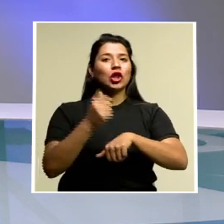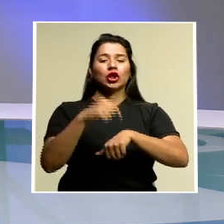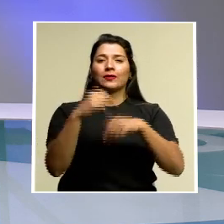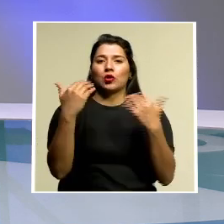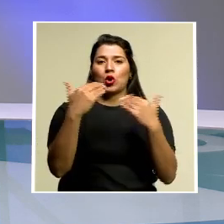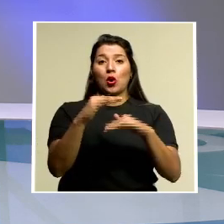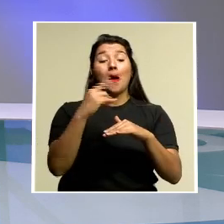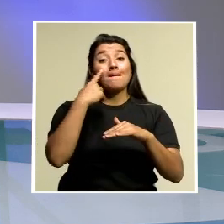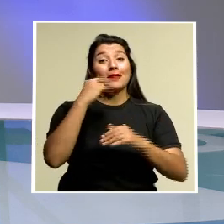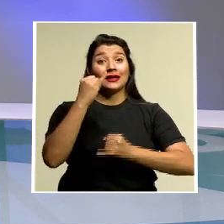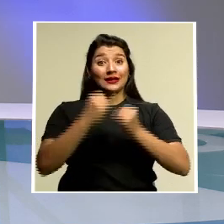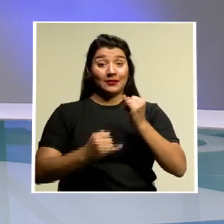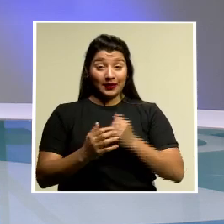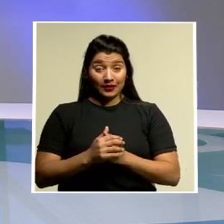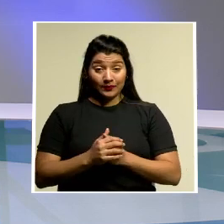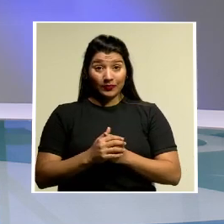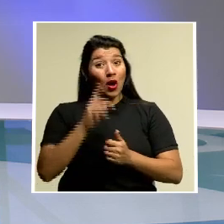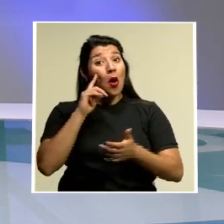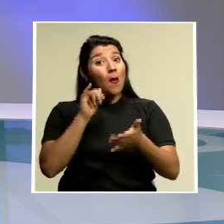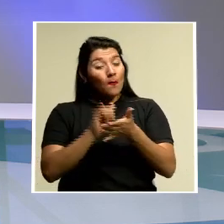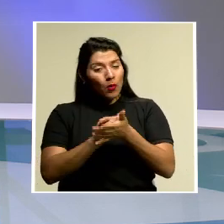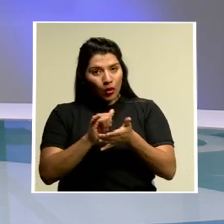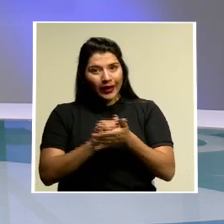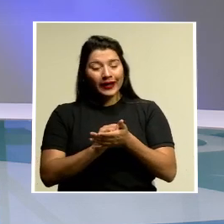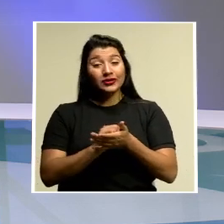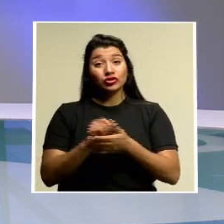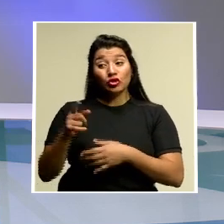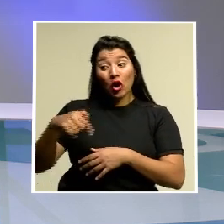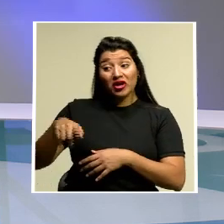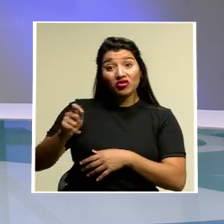13, Costa Rica Televisión.